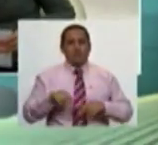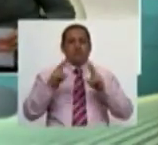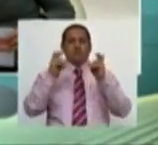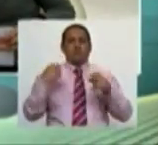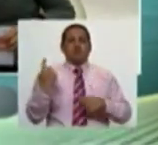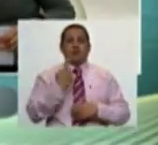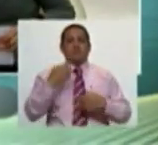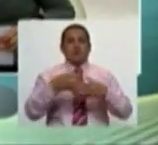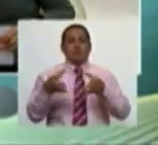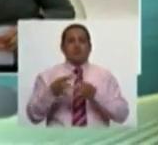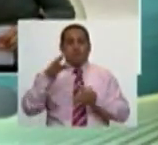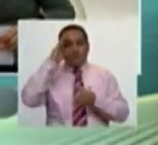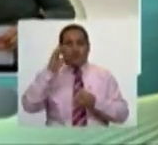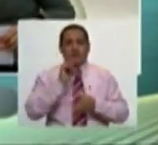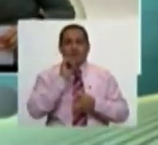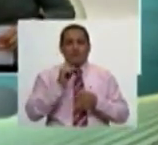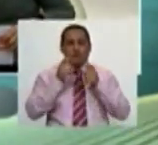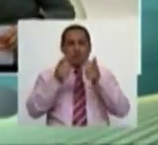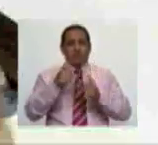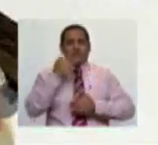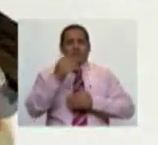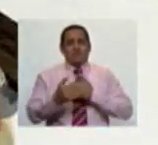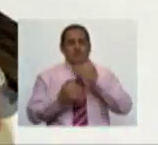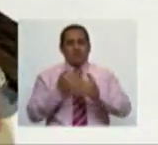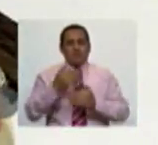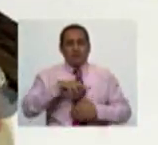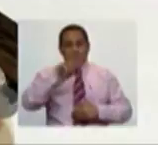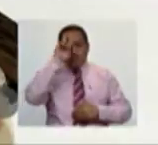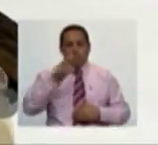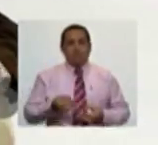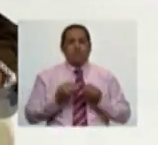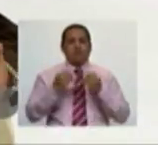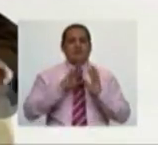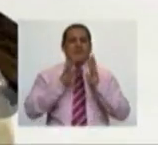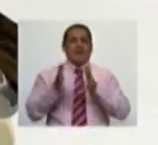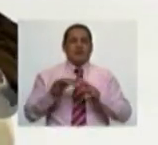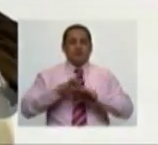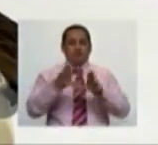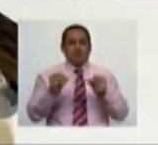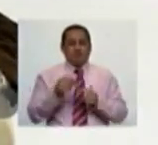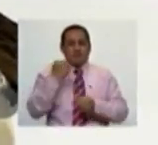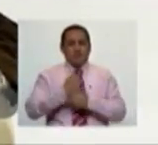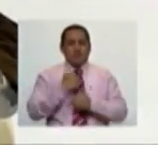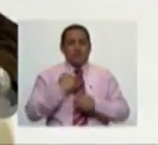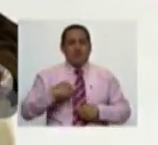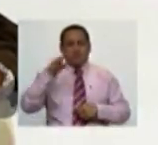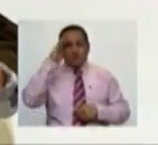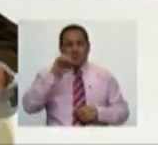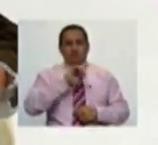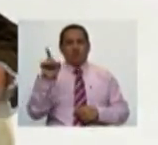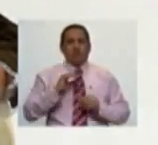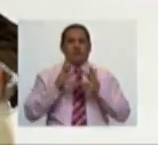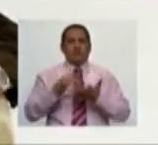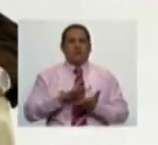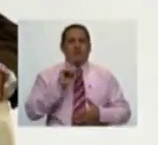tema solo de los policías. Y la inseguridad está avanzando en el país porque dejamos toda esta tarea, la policía no